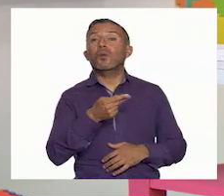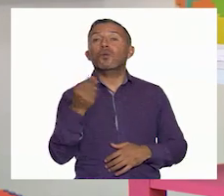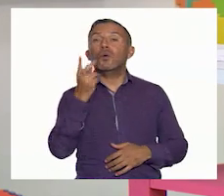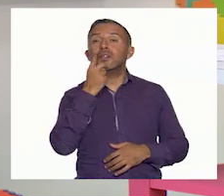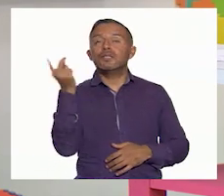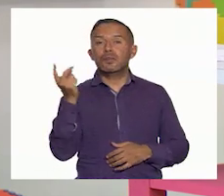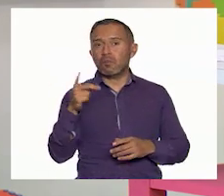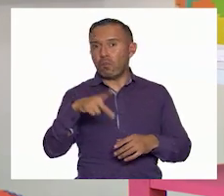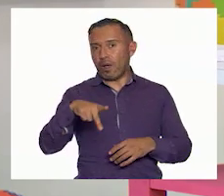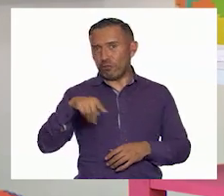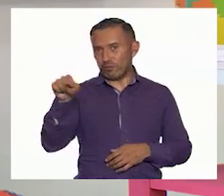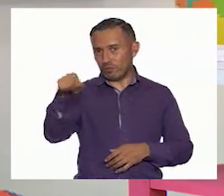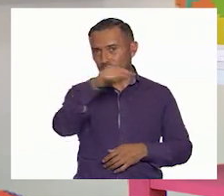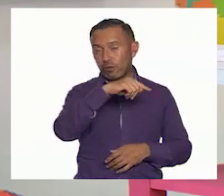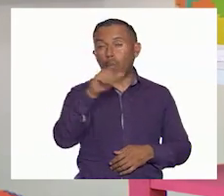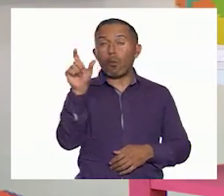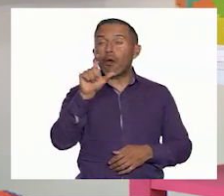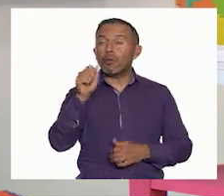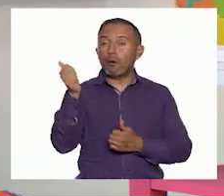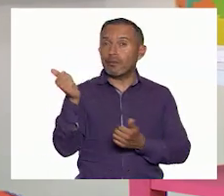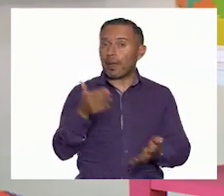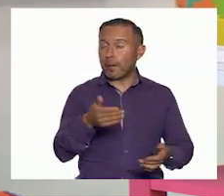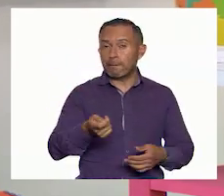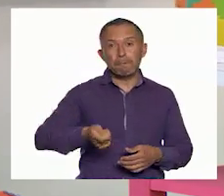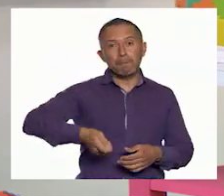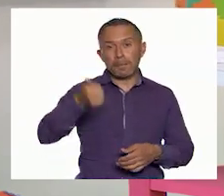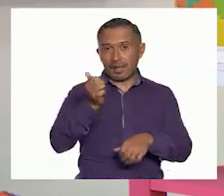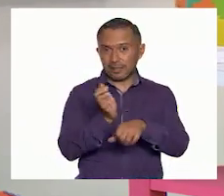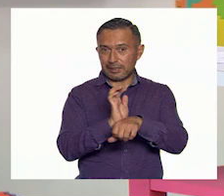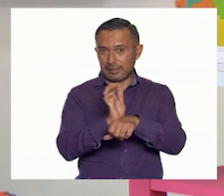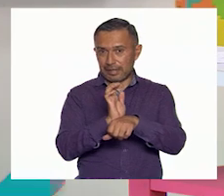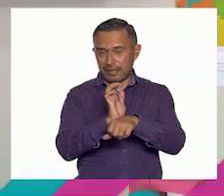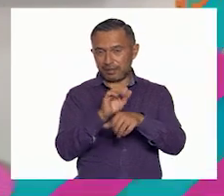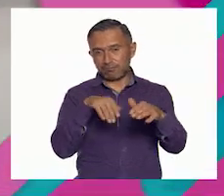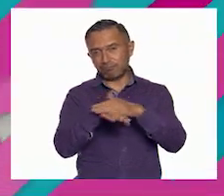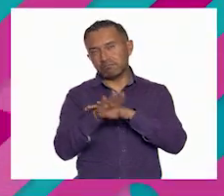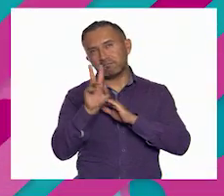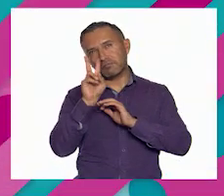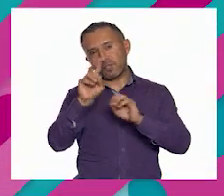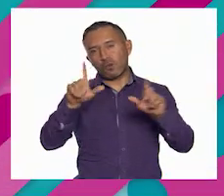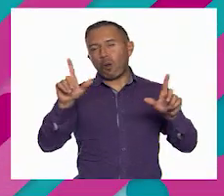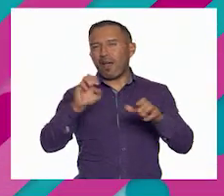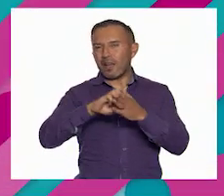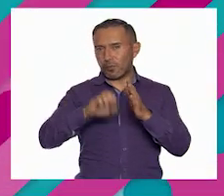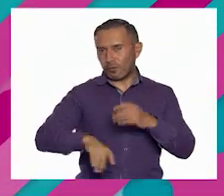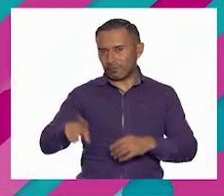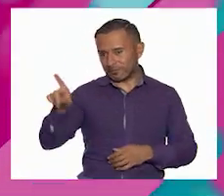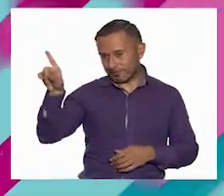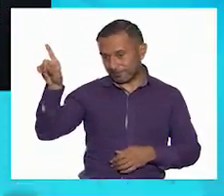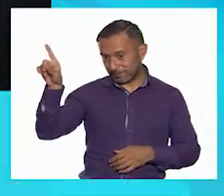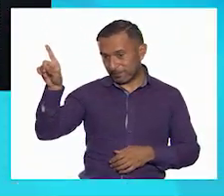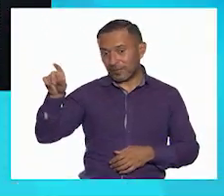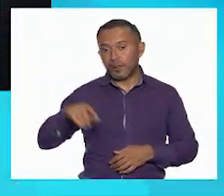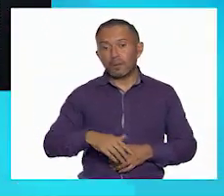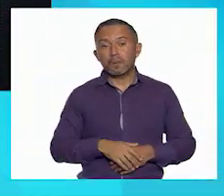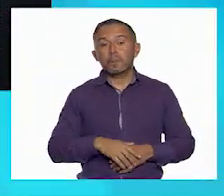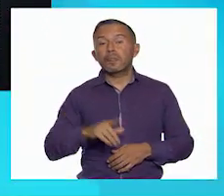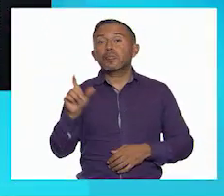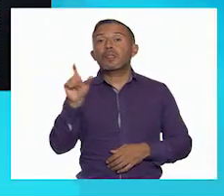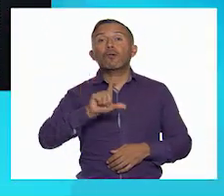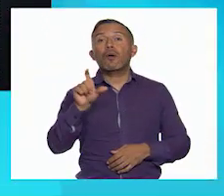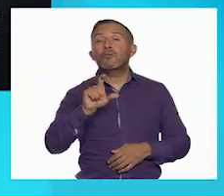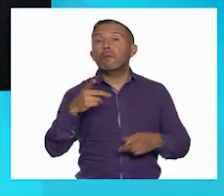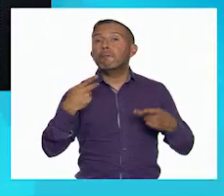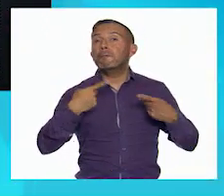poblados, cuando llegó la primera función de cine, como esta que van a ver ustedes ahorita en pantalla, cuando la gente empezaba a ver